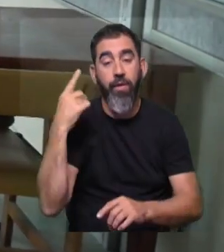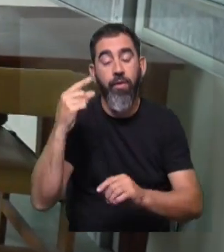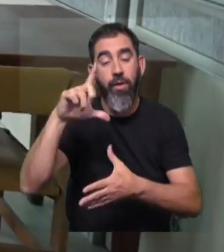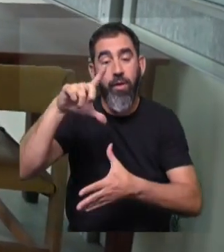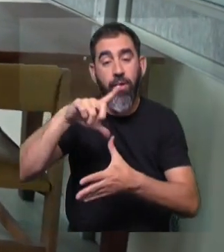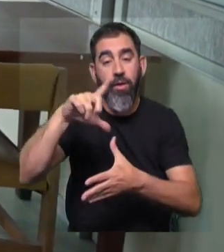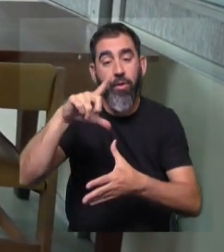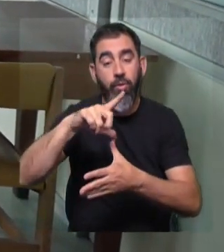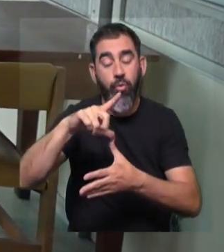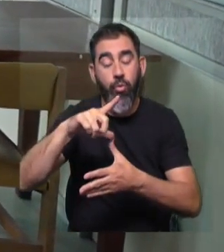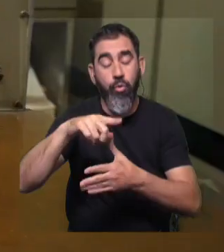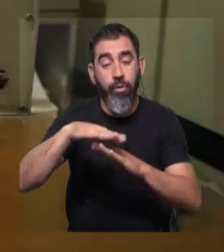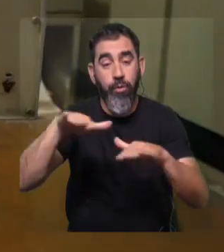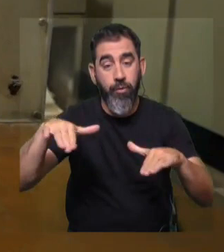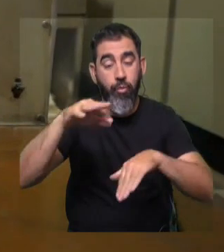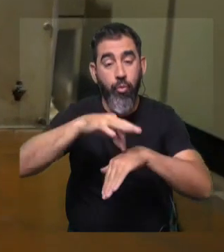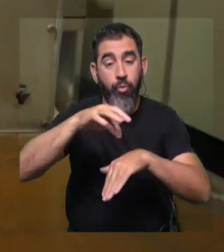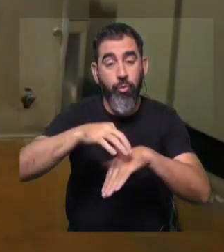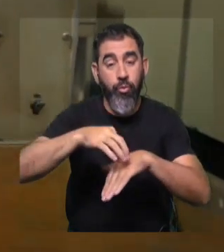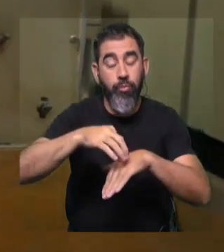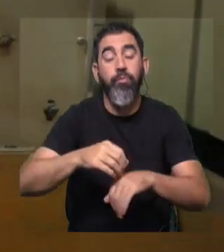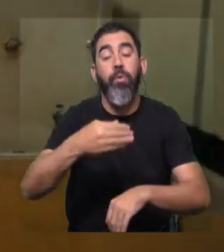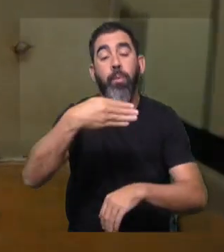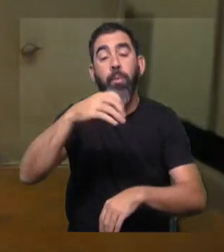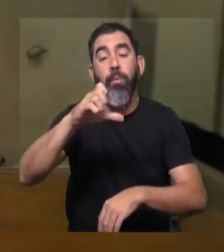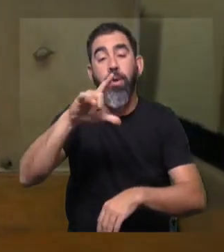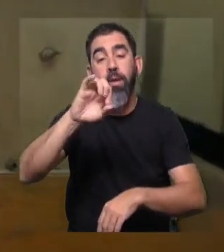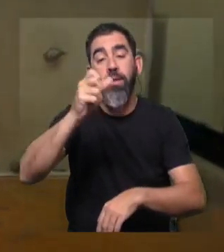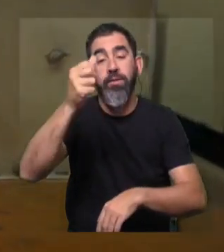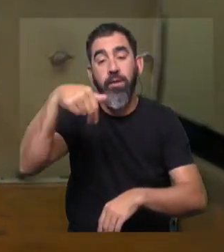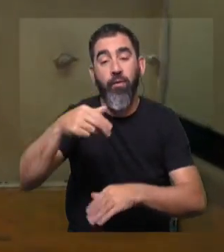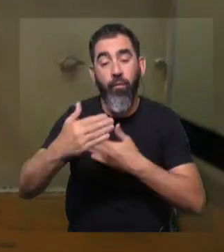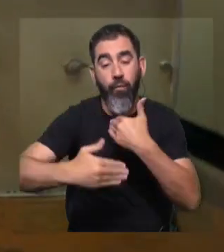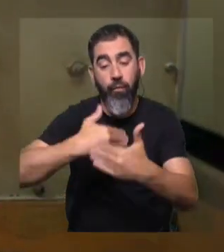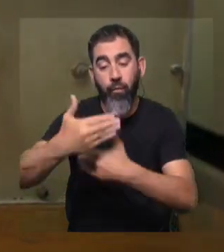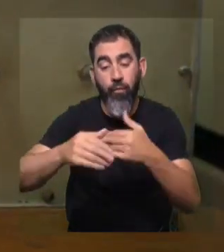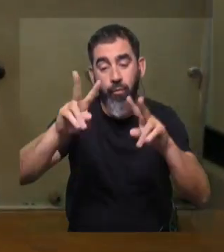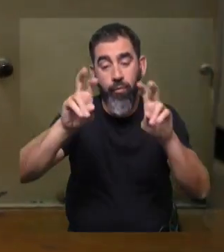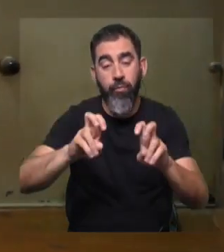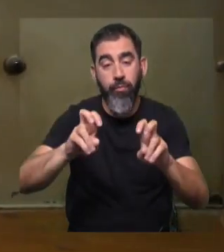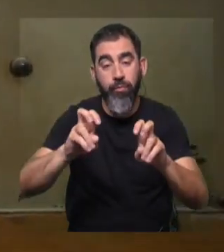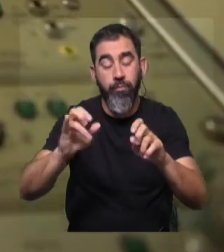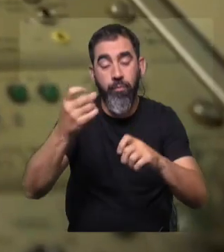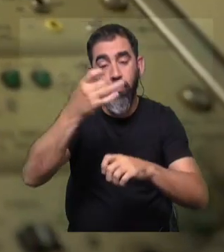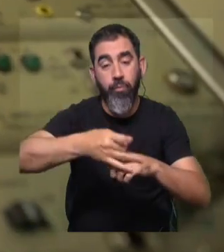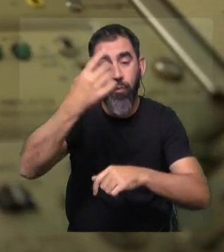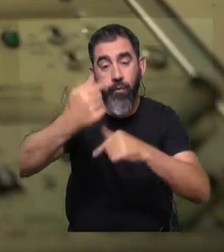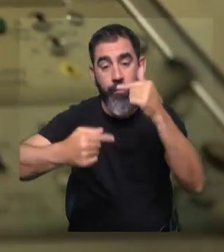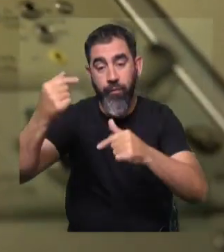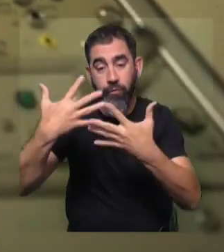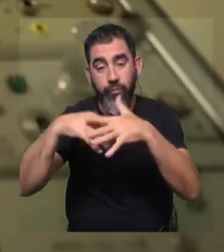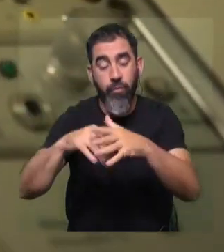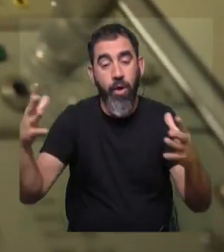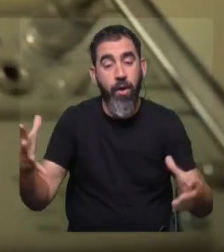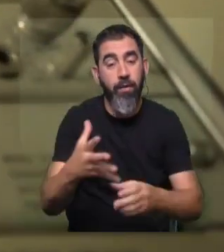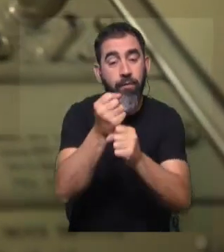de Perinatología, el doctor José Belizán, ponían en funcionamiento este ámbito interdisciplinario. En este